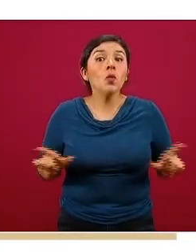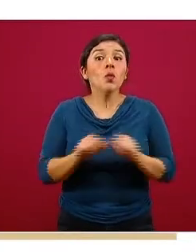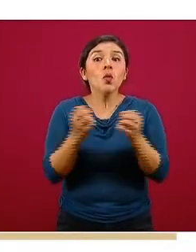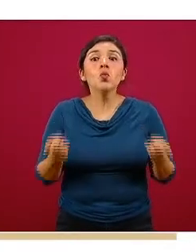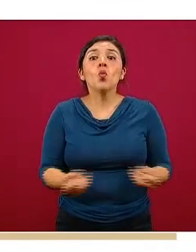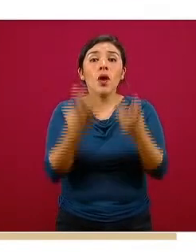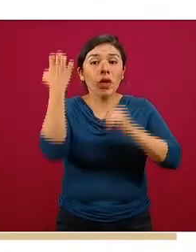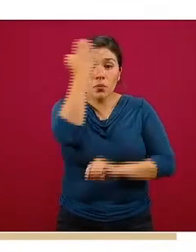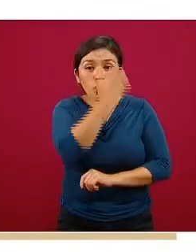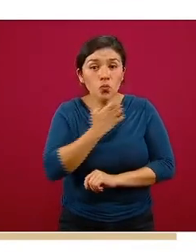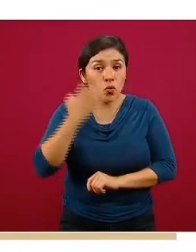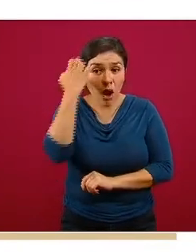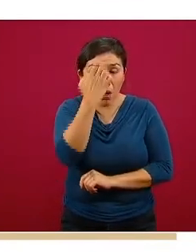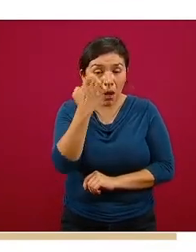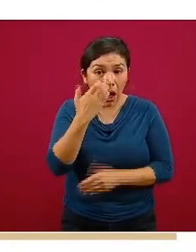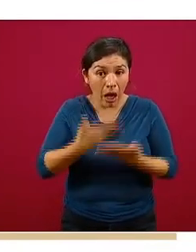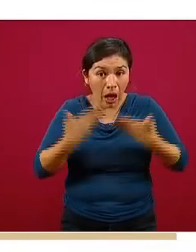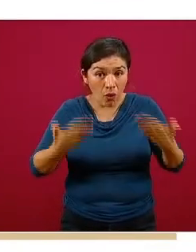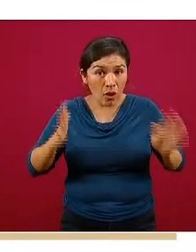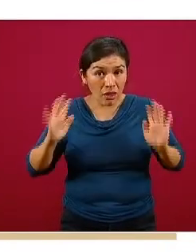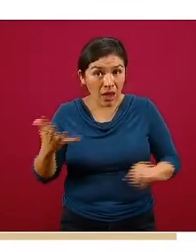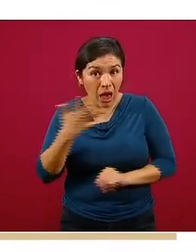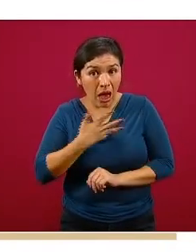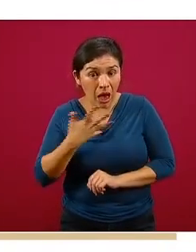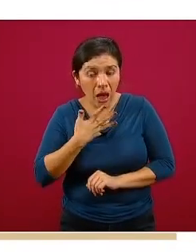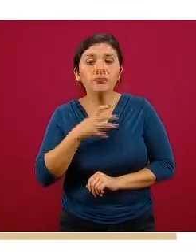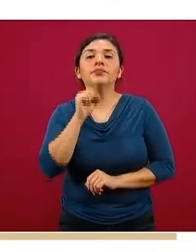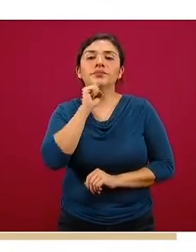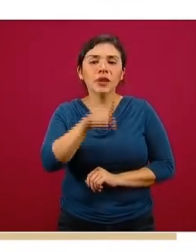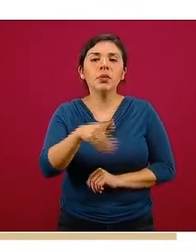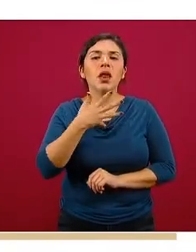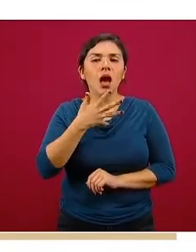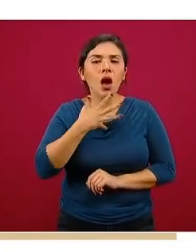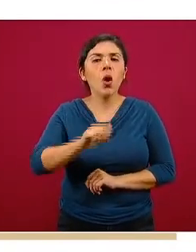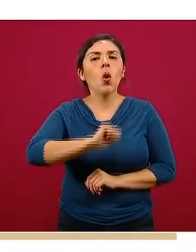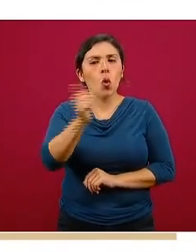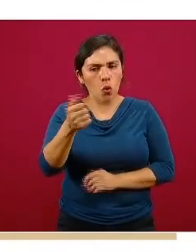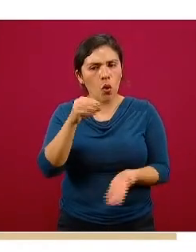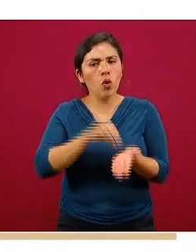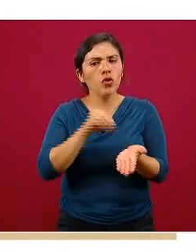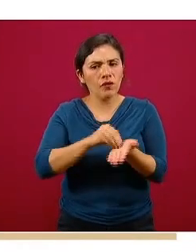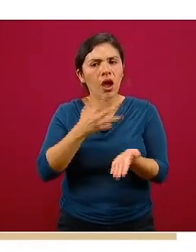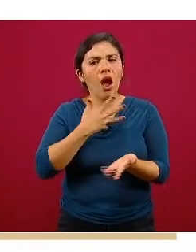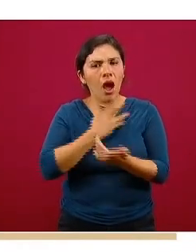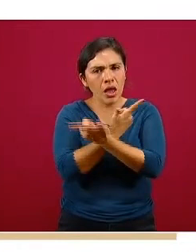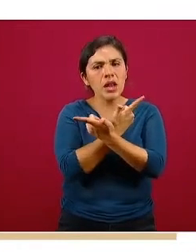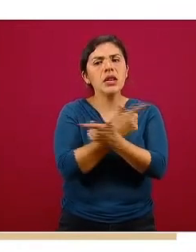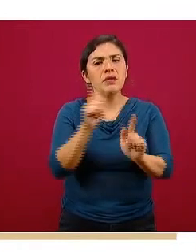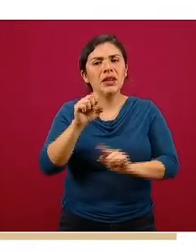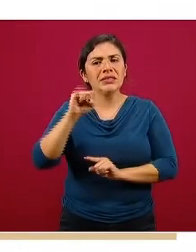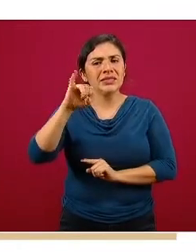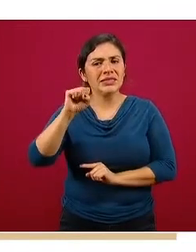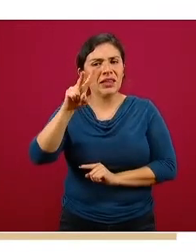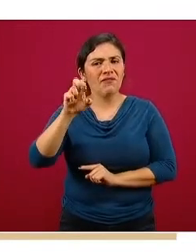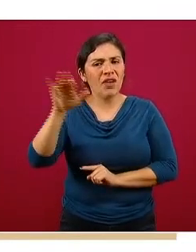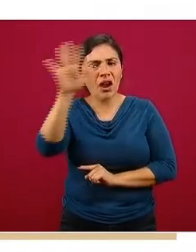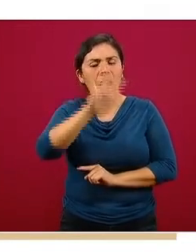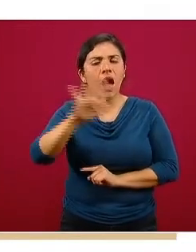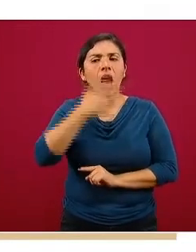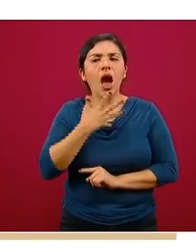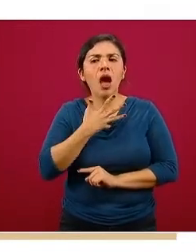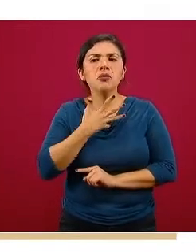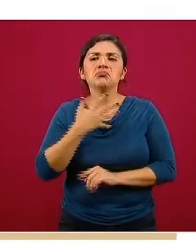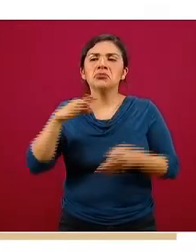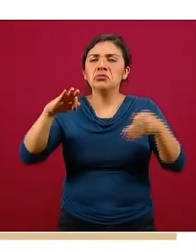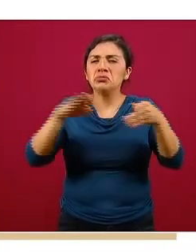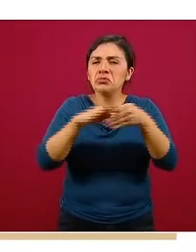pruebas realizadas hasta el momento, también tenemos todavía disponibles en toda la red prácticamente 250.000